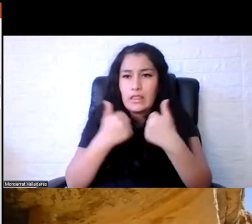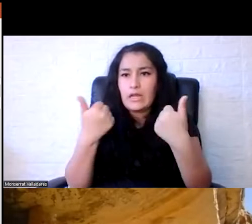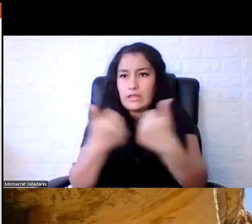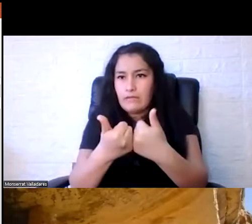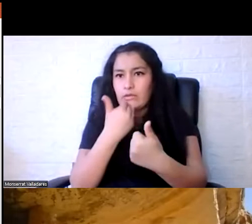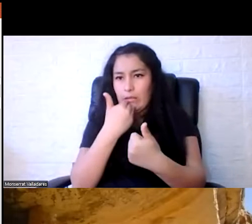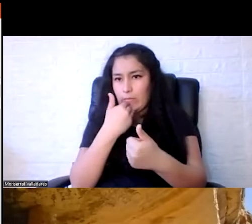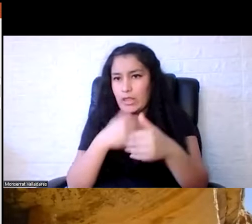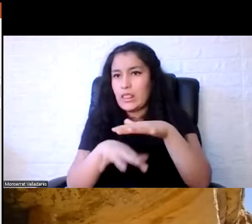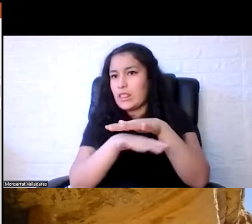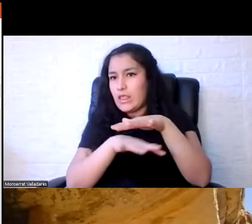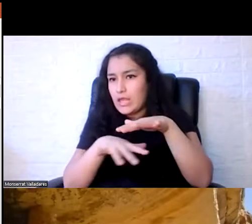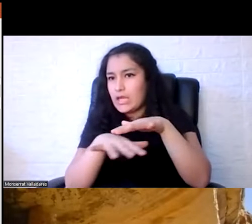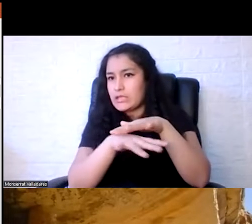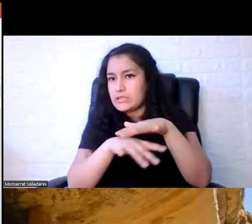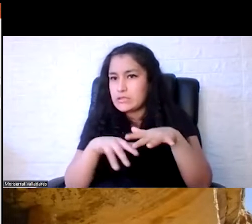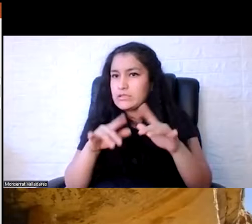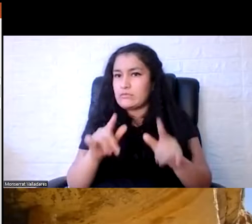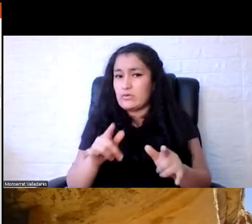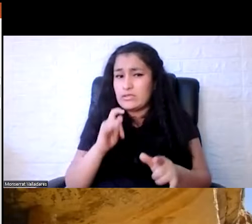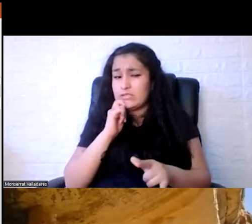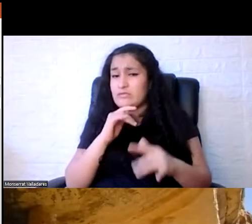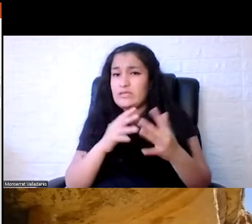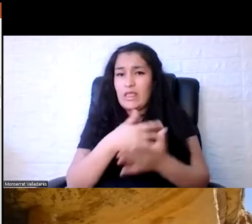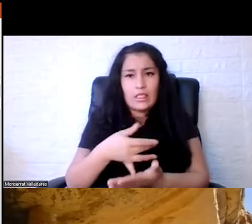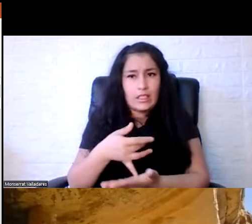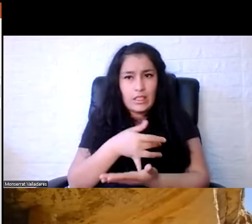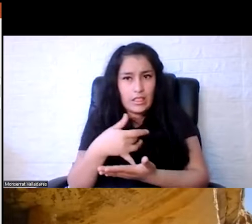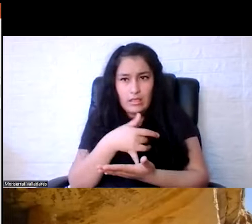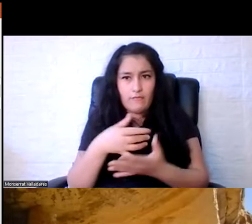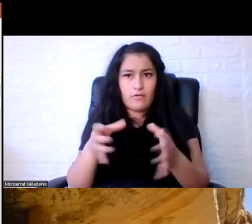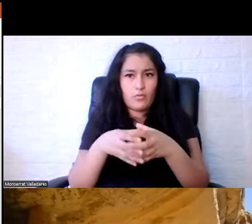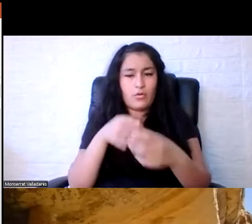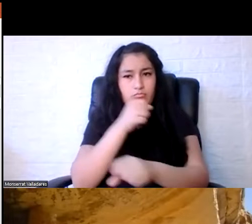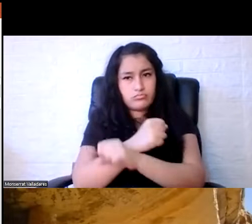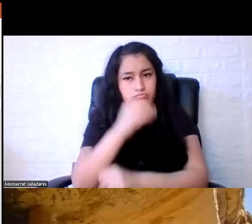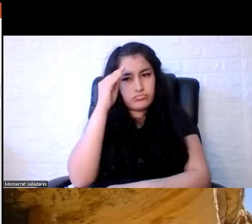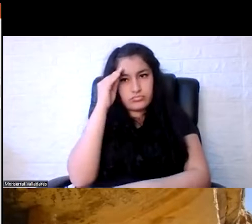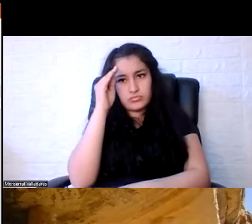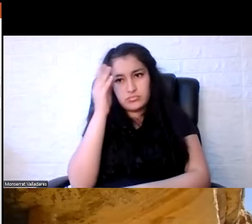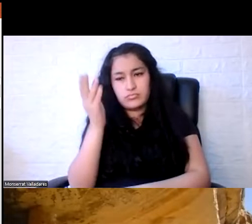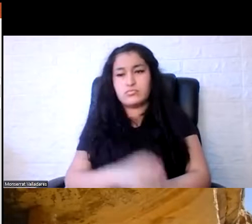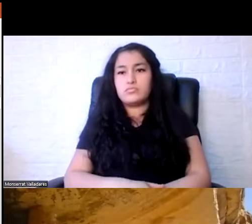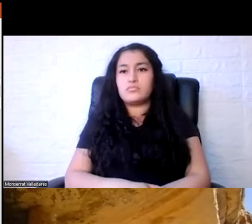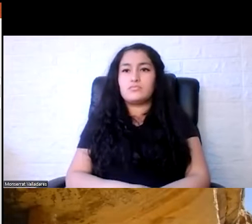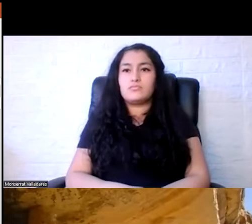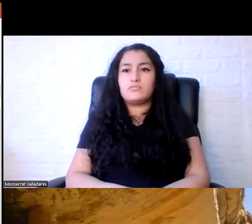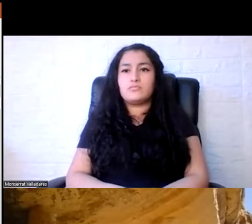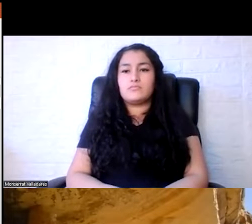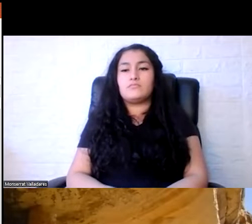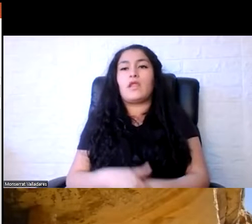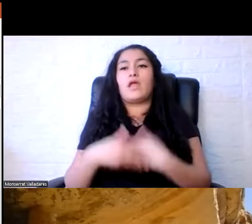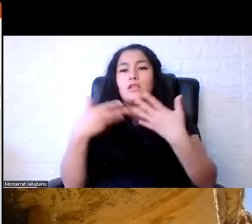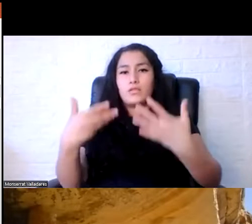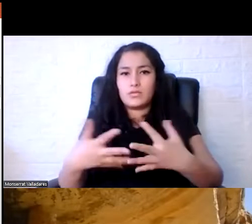crea muchísima inestabilidad hacia los cuerpos de policía. Entonces, es todas